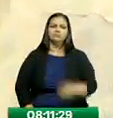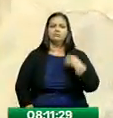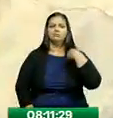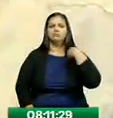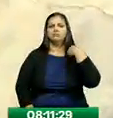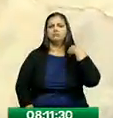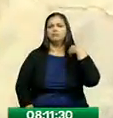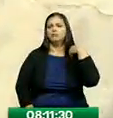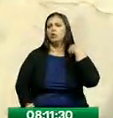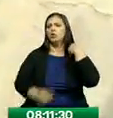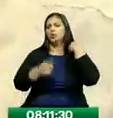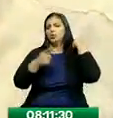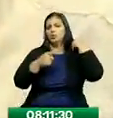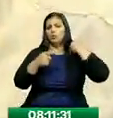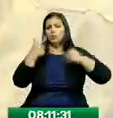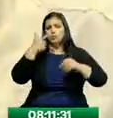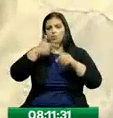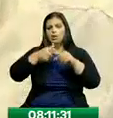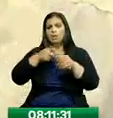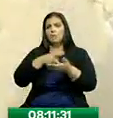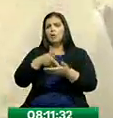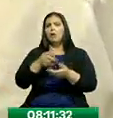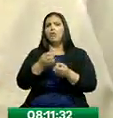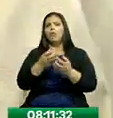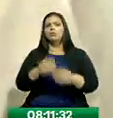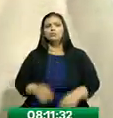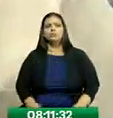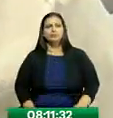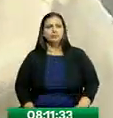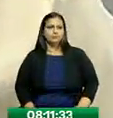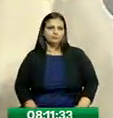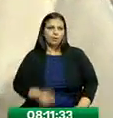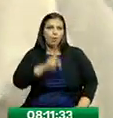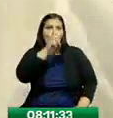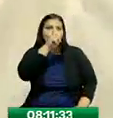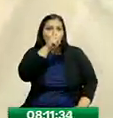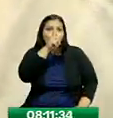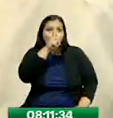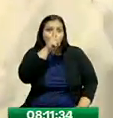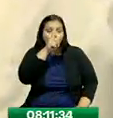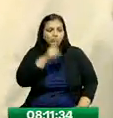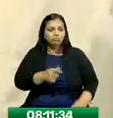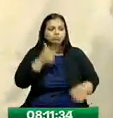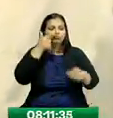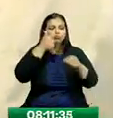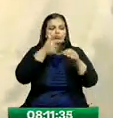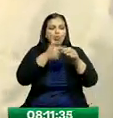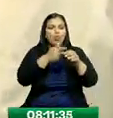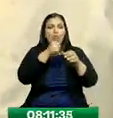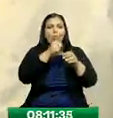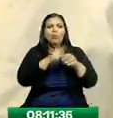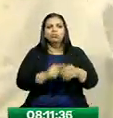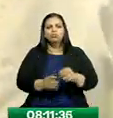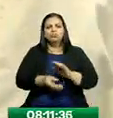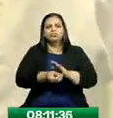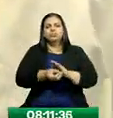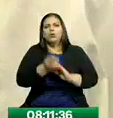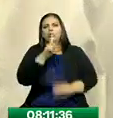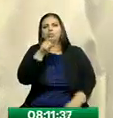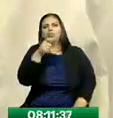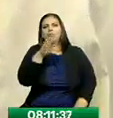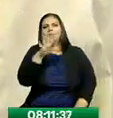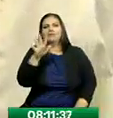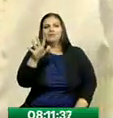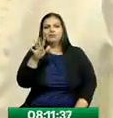el gasto en combustible? Estamos hablando casi de $1.05 que nos están subiendo, y nosotros hasta el momento subimos las tarifas, el mismo